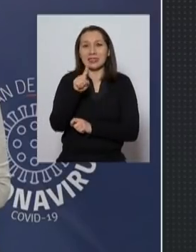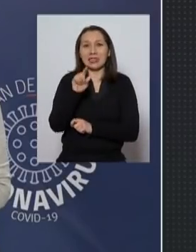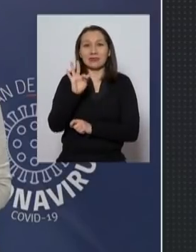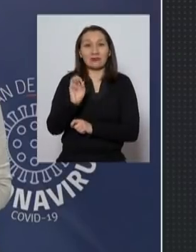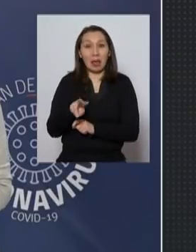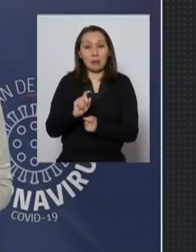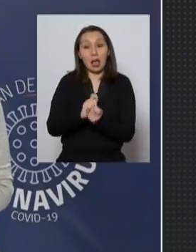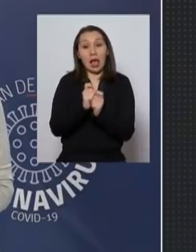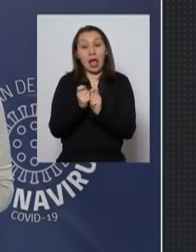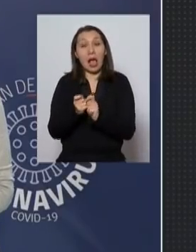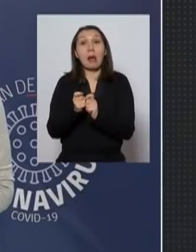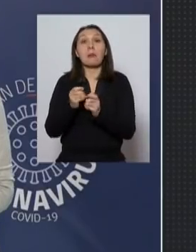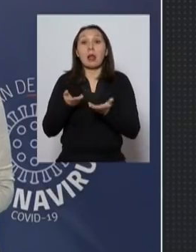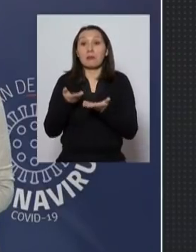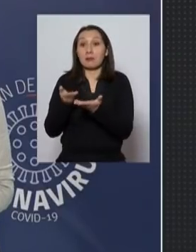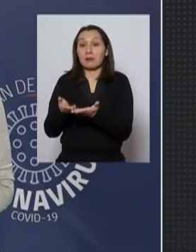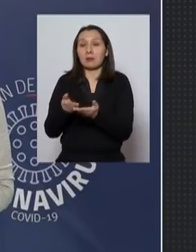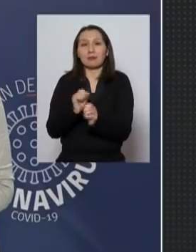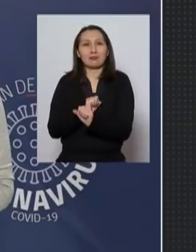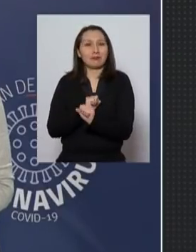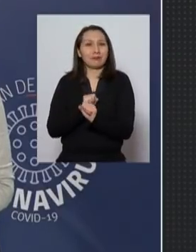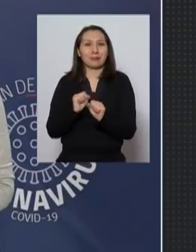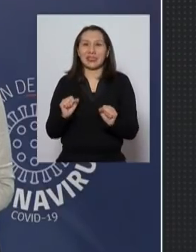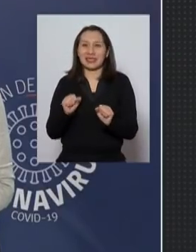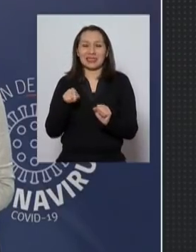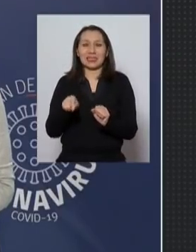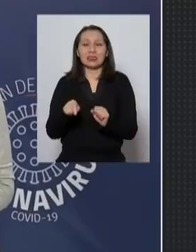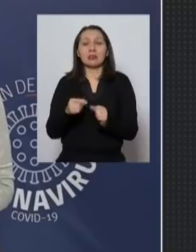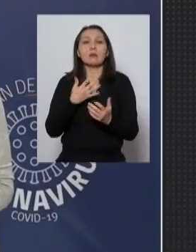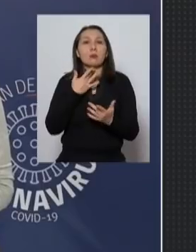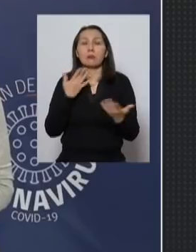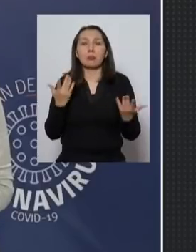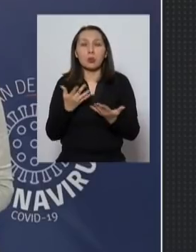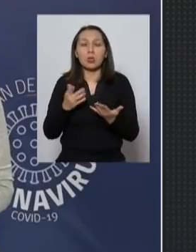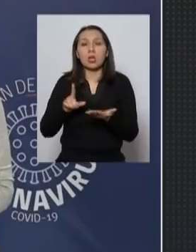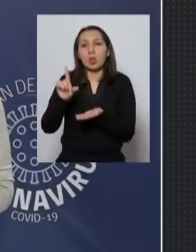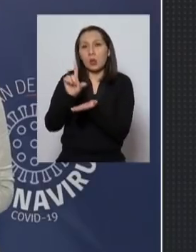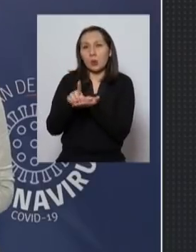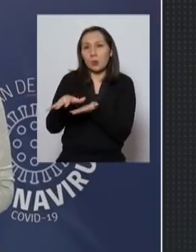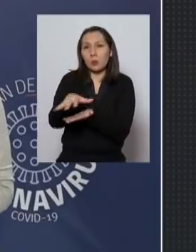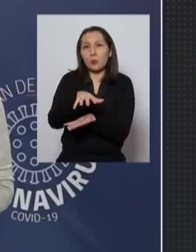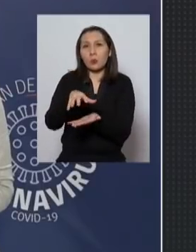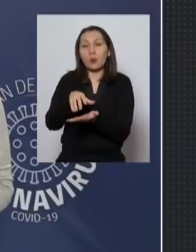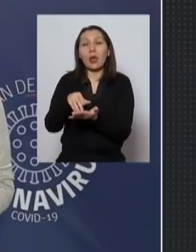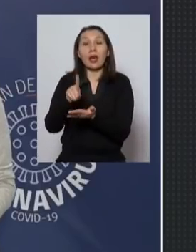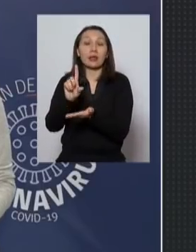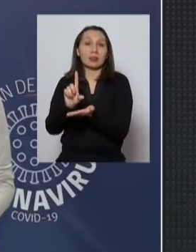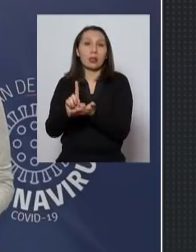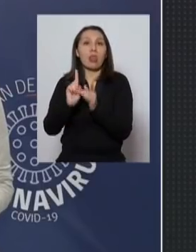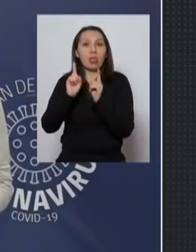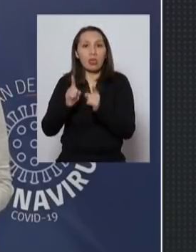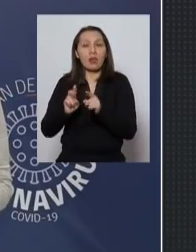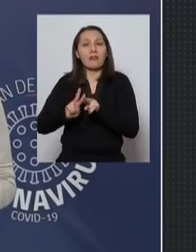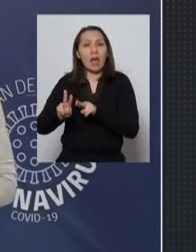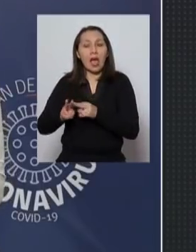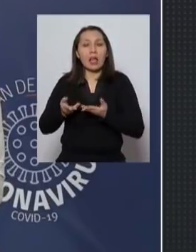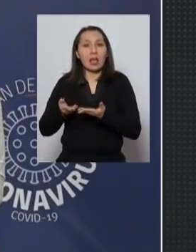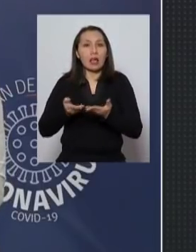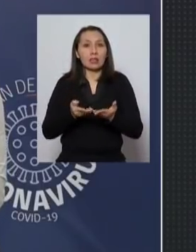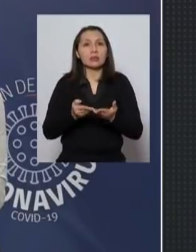hemos evaluado, no es posible desde el punto de vista de la actividad de que estos centros tienen que hacer para